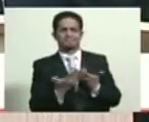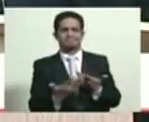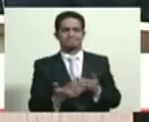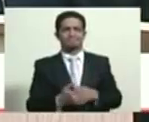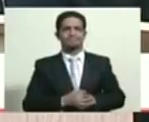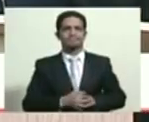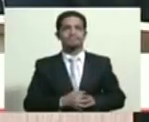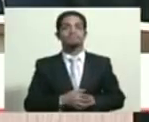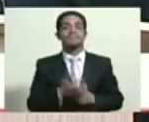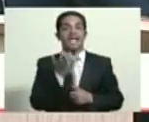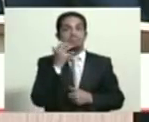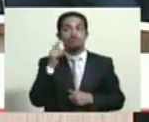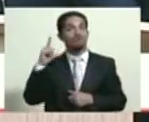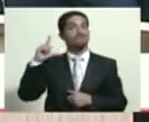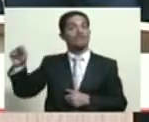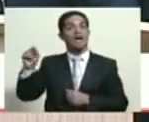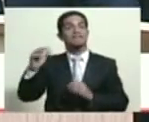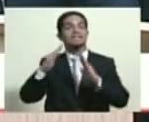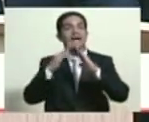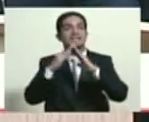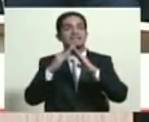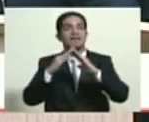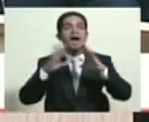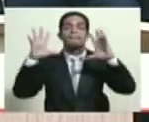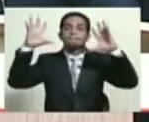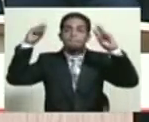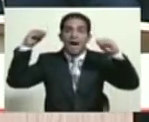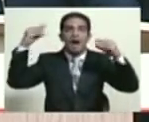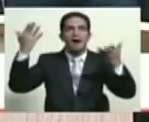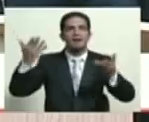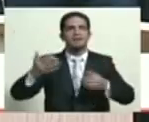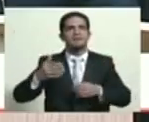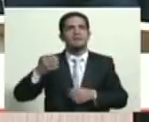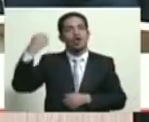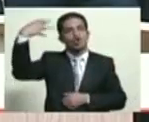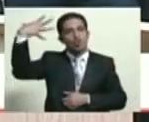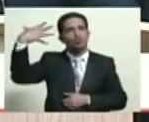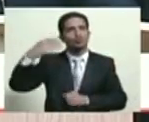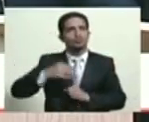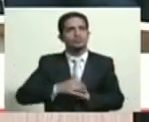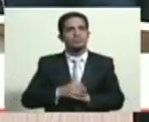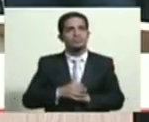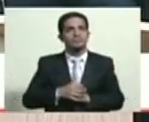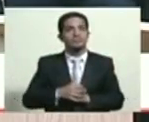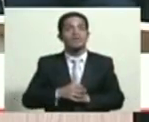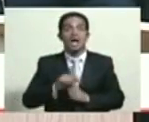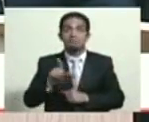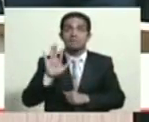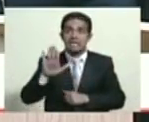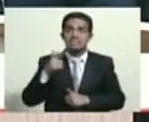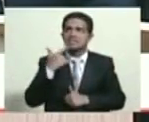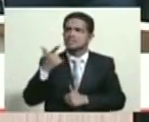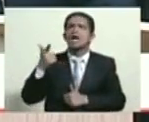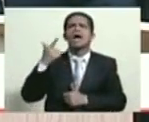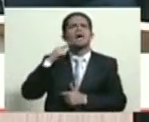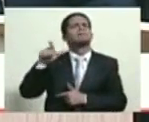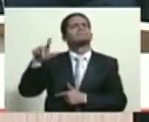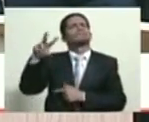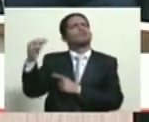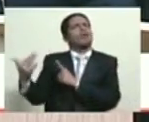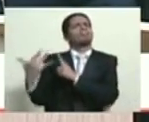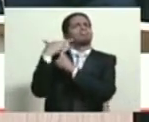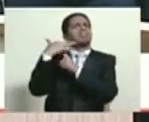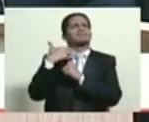Cuando salgamos del cuarto, apaguemos la luz. Es una forma de decirle al psicópata, no lo vas a lograr.